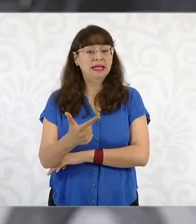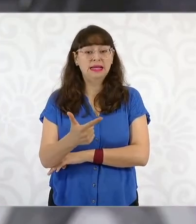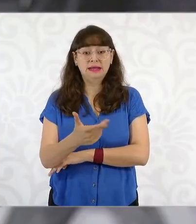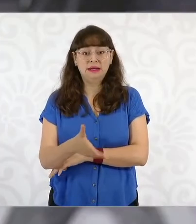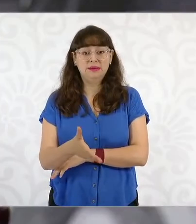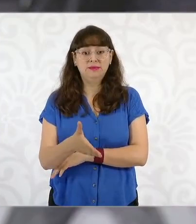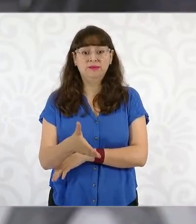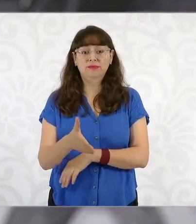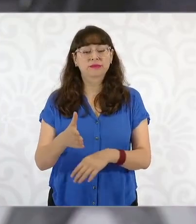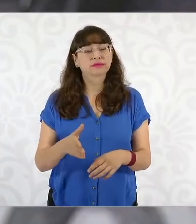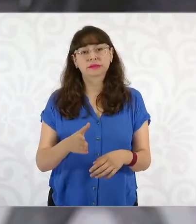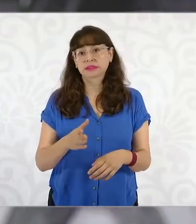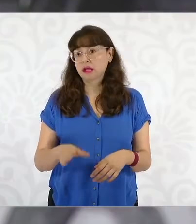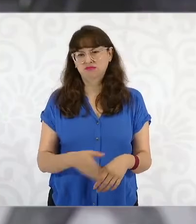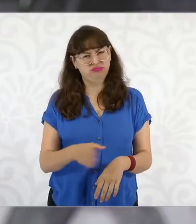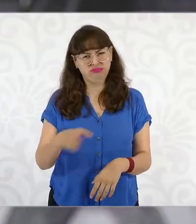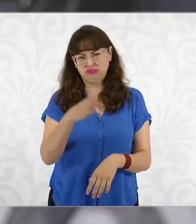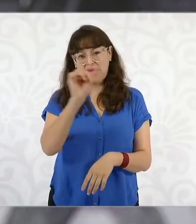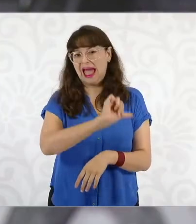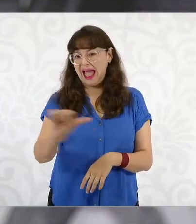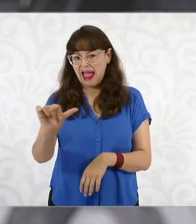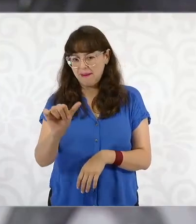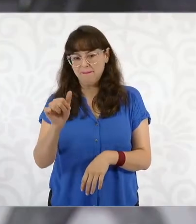la zona centro hasta Piedras Negras,